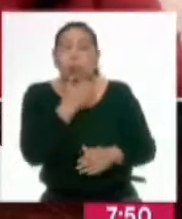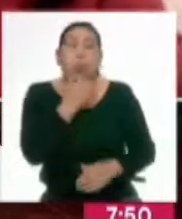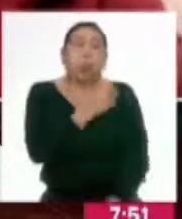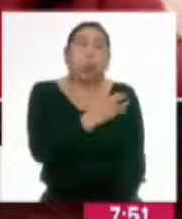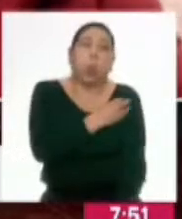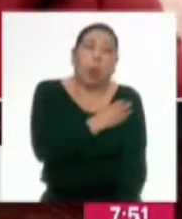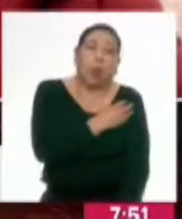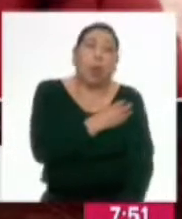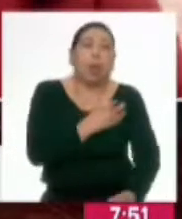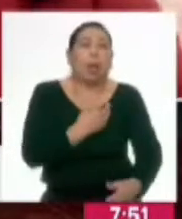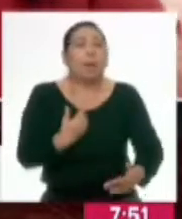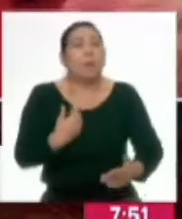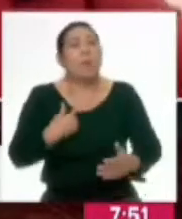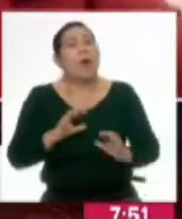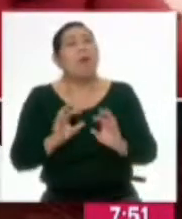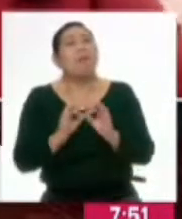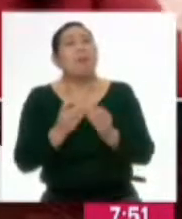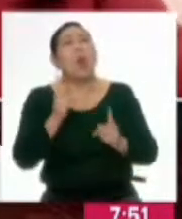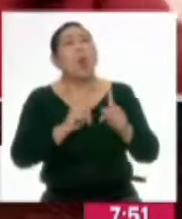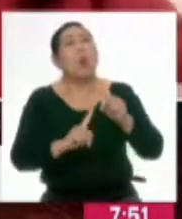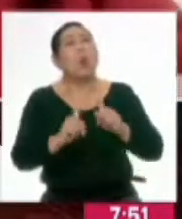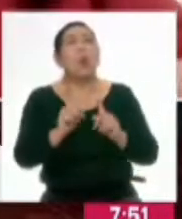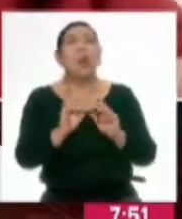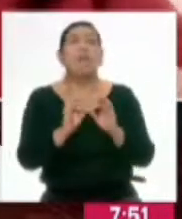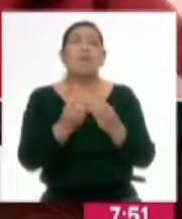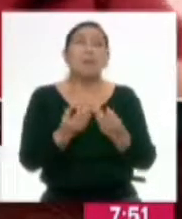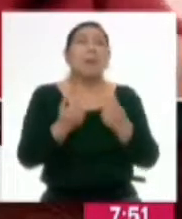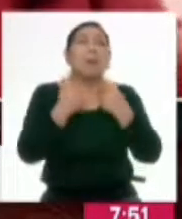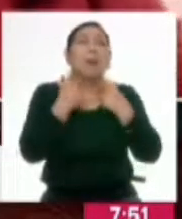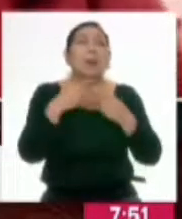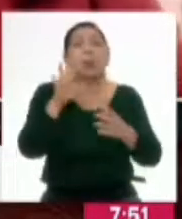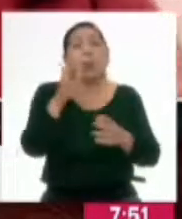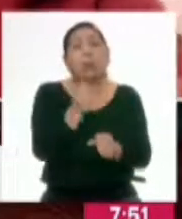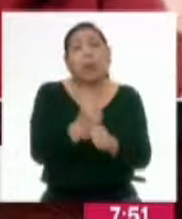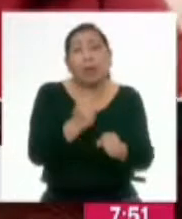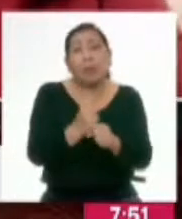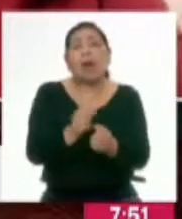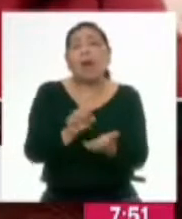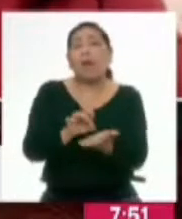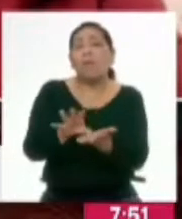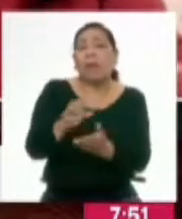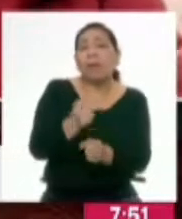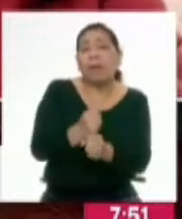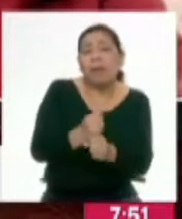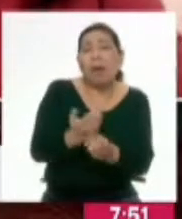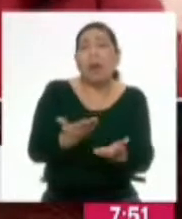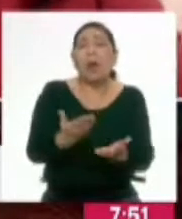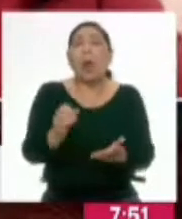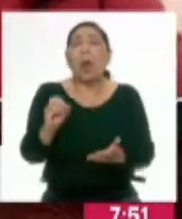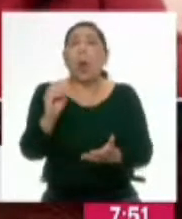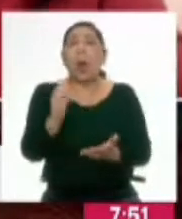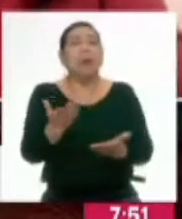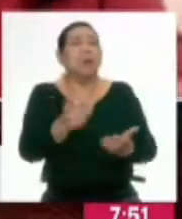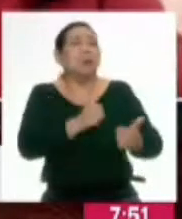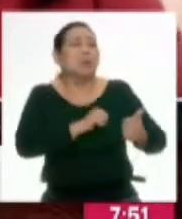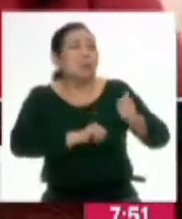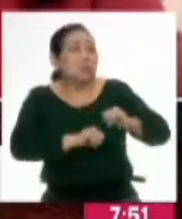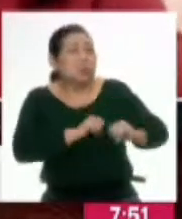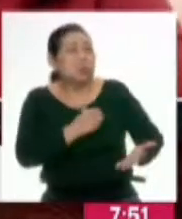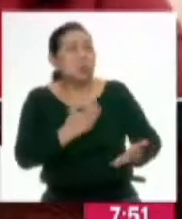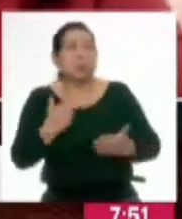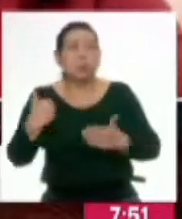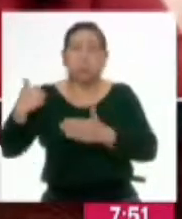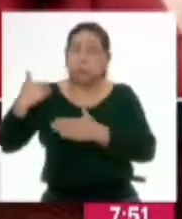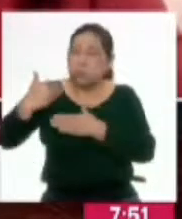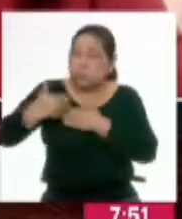por pérdidas, personas que han perdido trabajo, personas que han perdido seres queridos, o sea, son muchas afectaciones que han ido